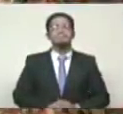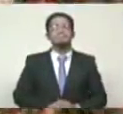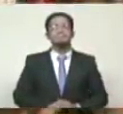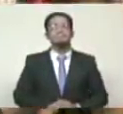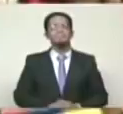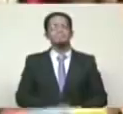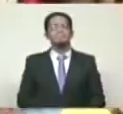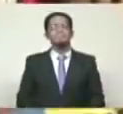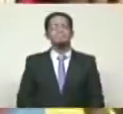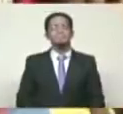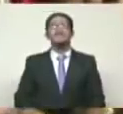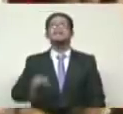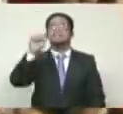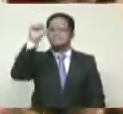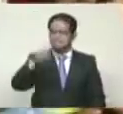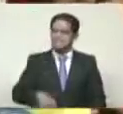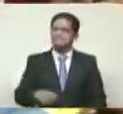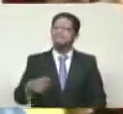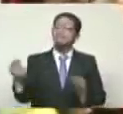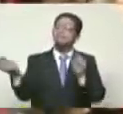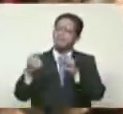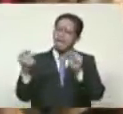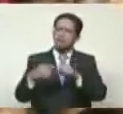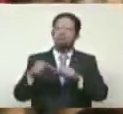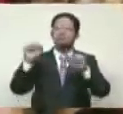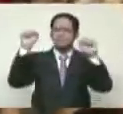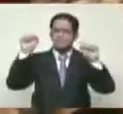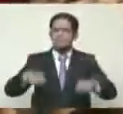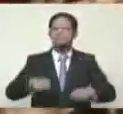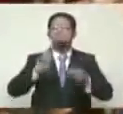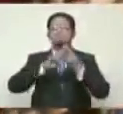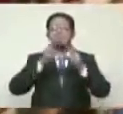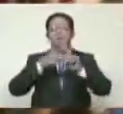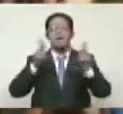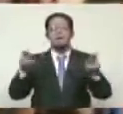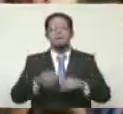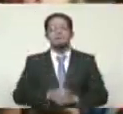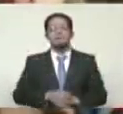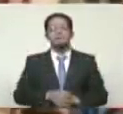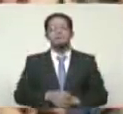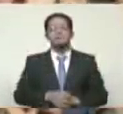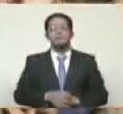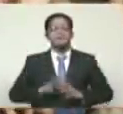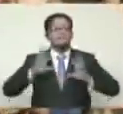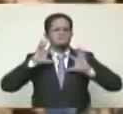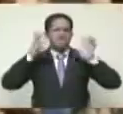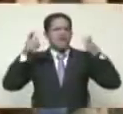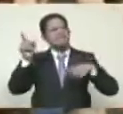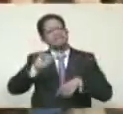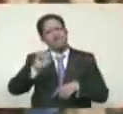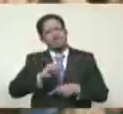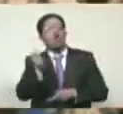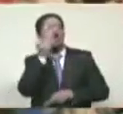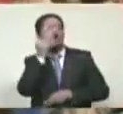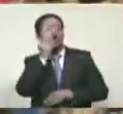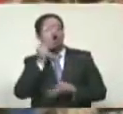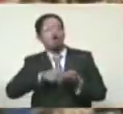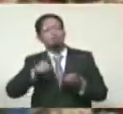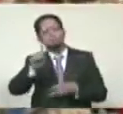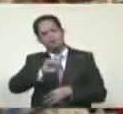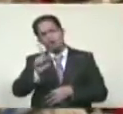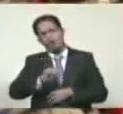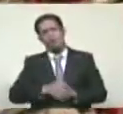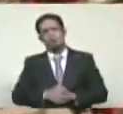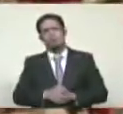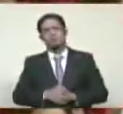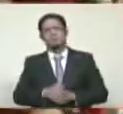Sí al diálogo, sí a la paz. No a la violencia, no a la guarimba, no al golpe de Estado.